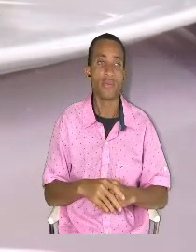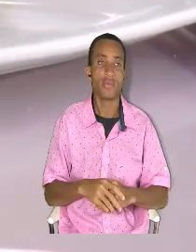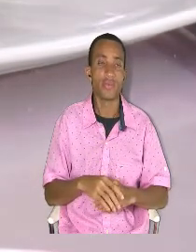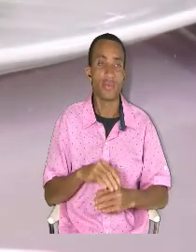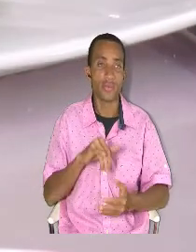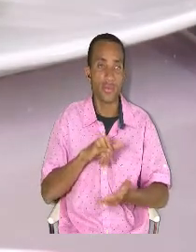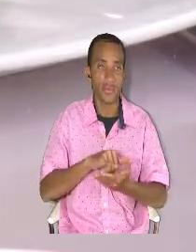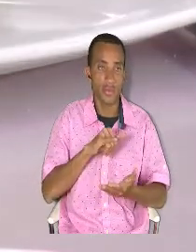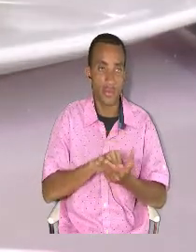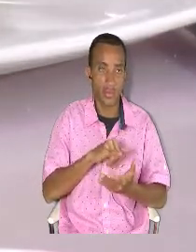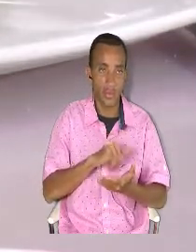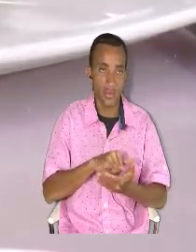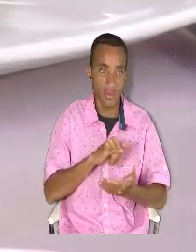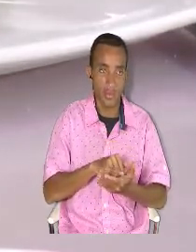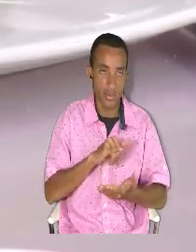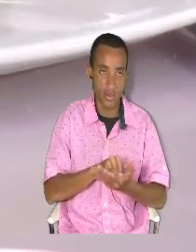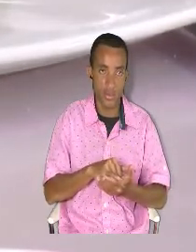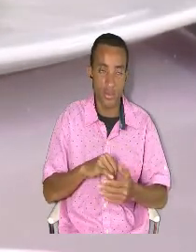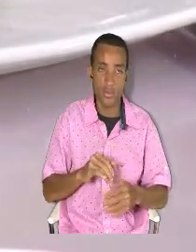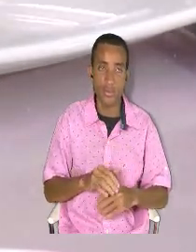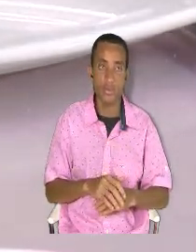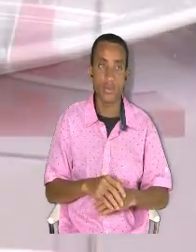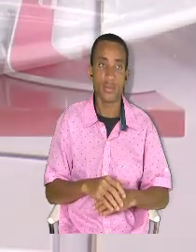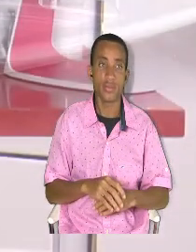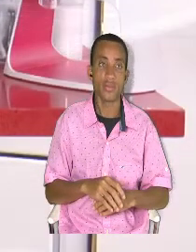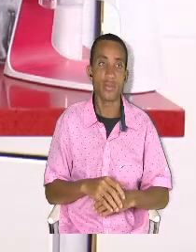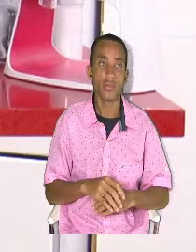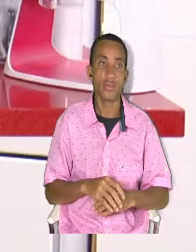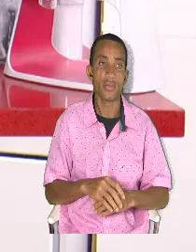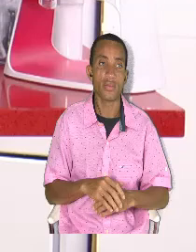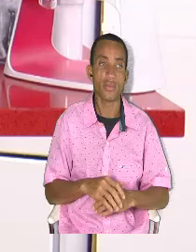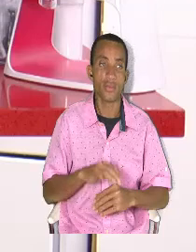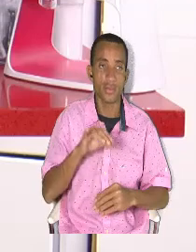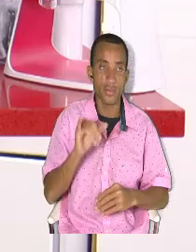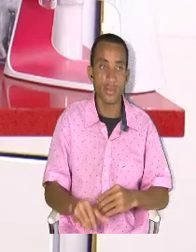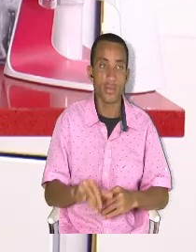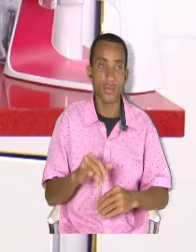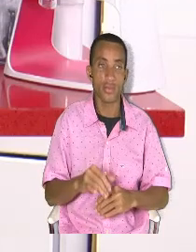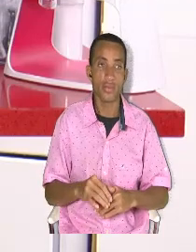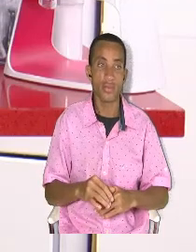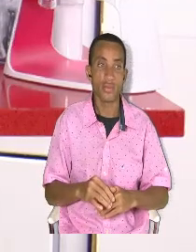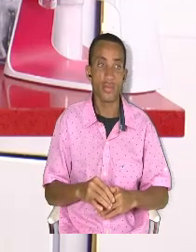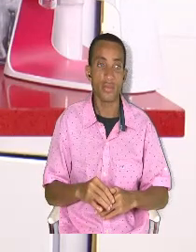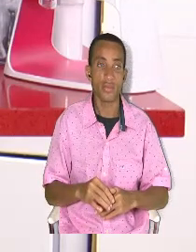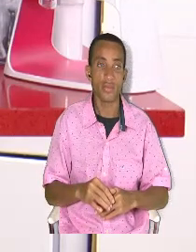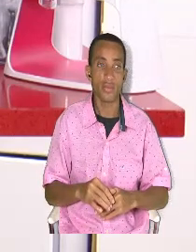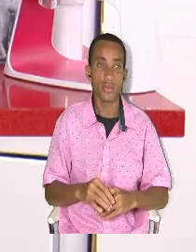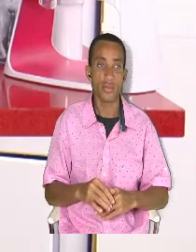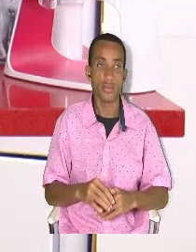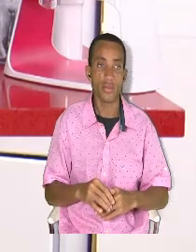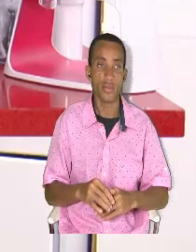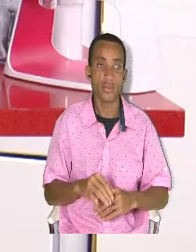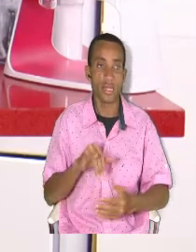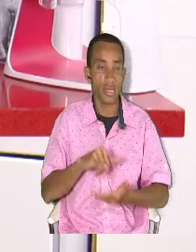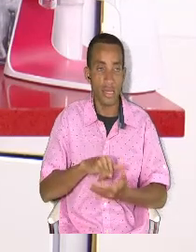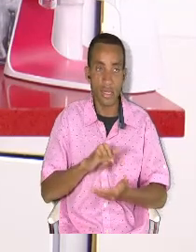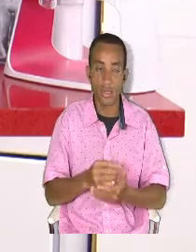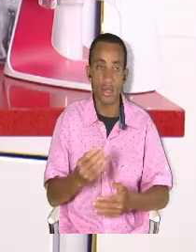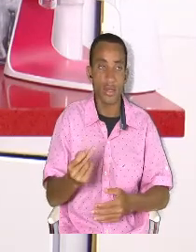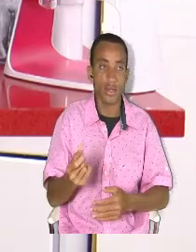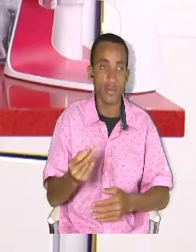Vamos a utilizar este moldecito que he traído previamente. Entonces, si quiere, don Miguel, vamos. ¿Sí? Es un proceso más rápido, ¿sí? Digamos,